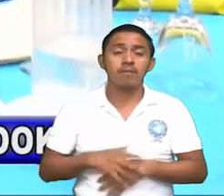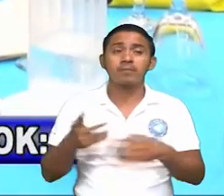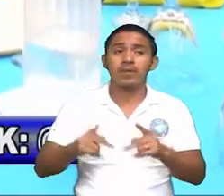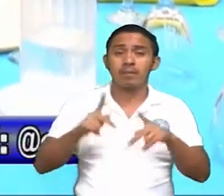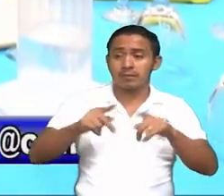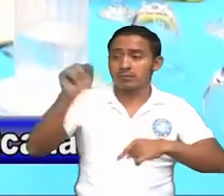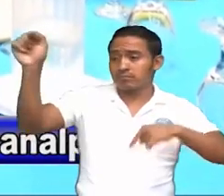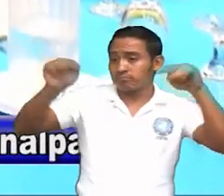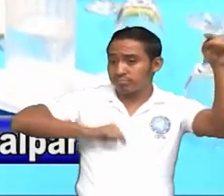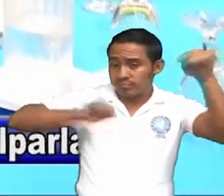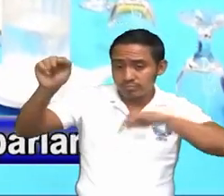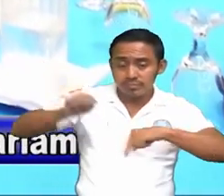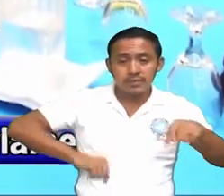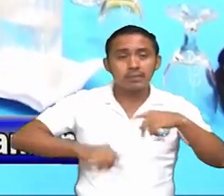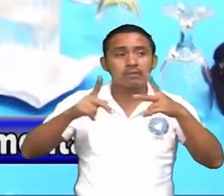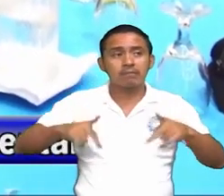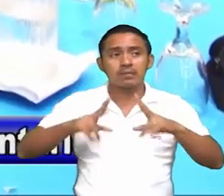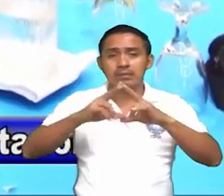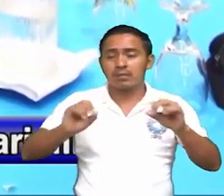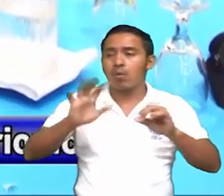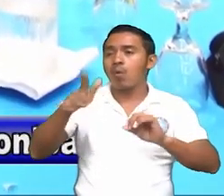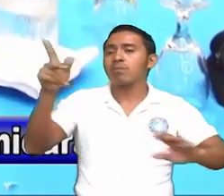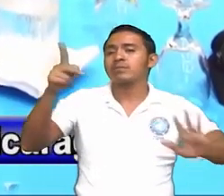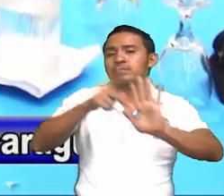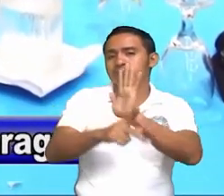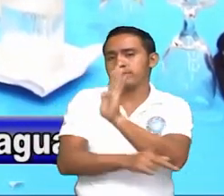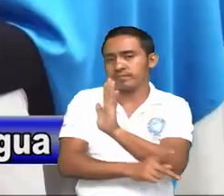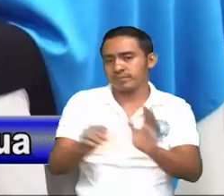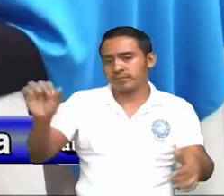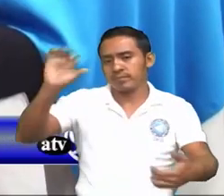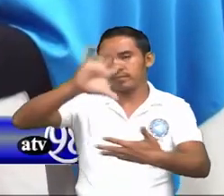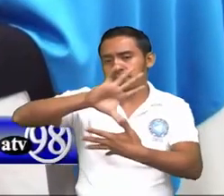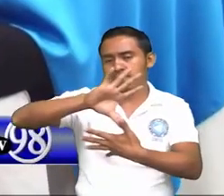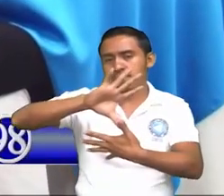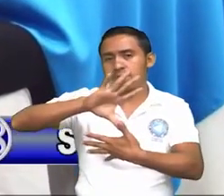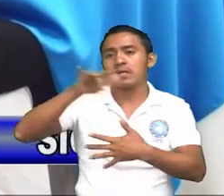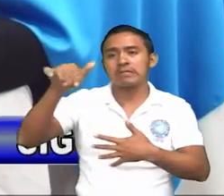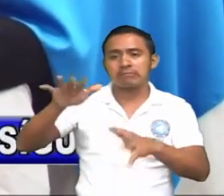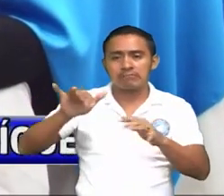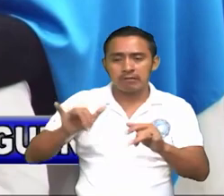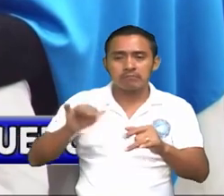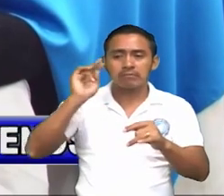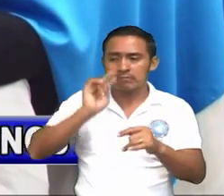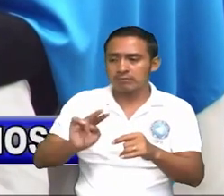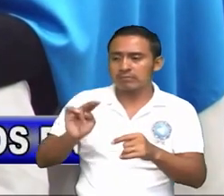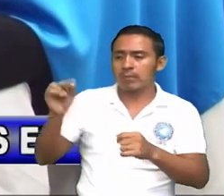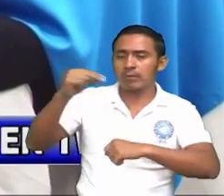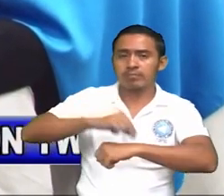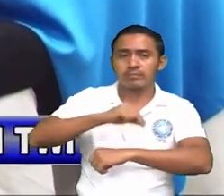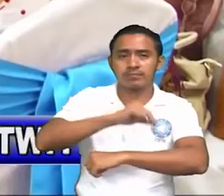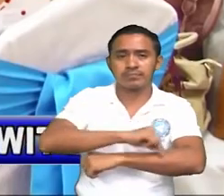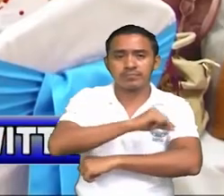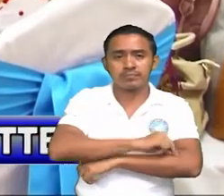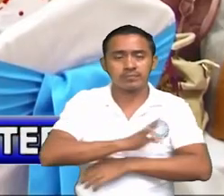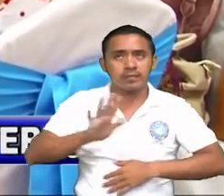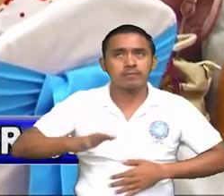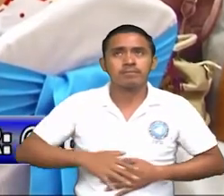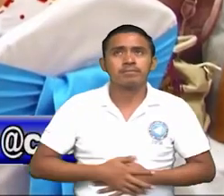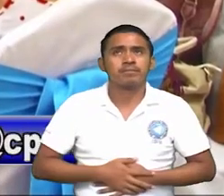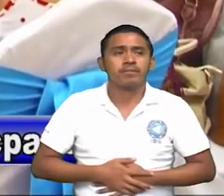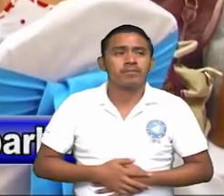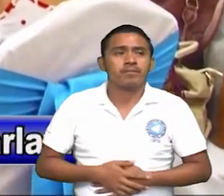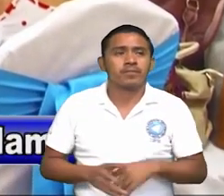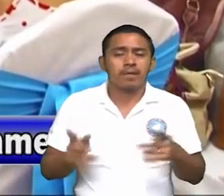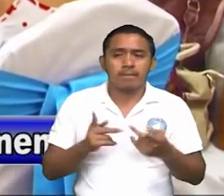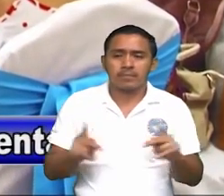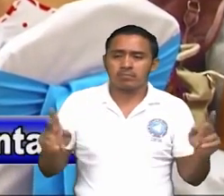está latente el riesgo de contagio proveniente de otros países de América, donde han registrado casos de sarampión. Pero el